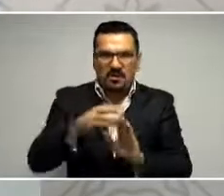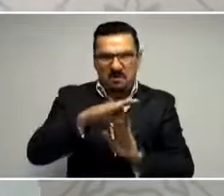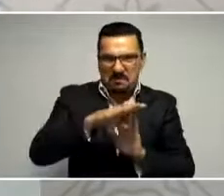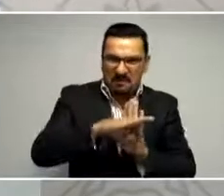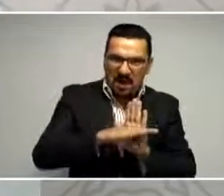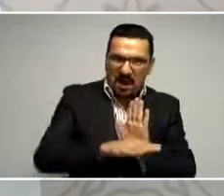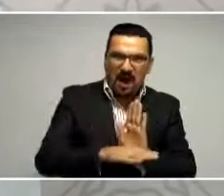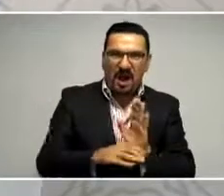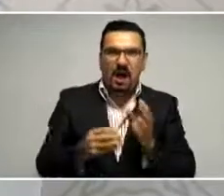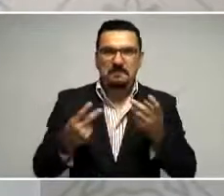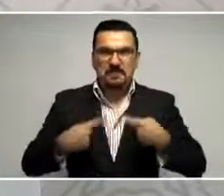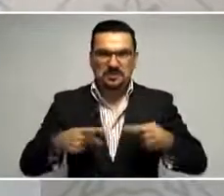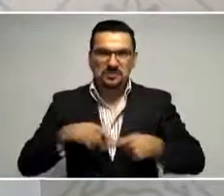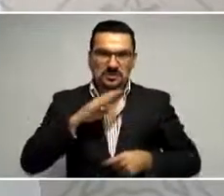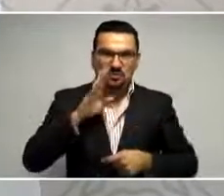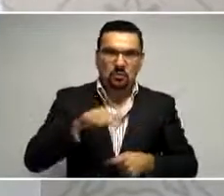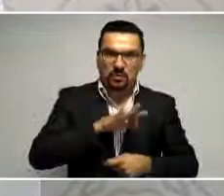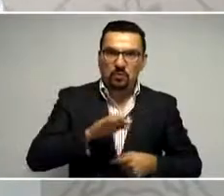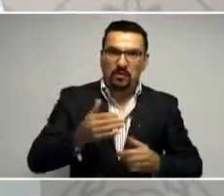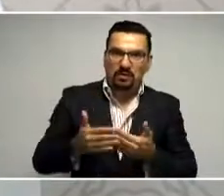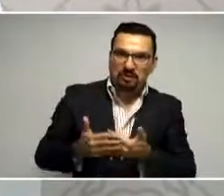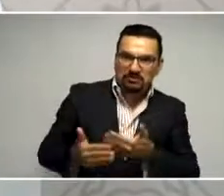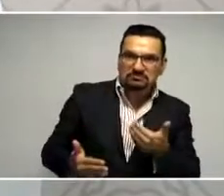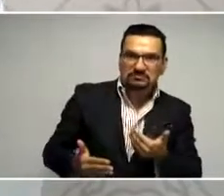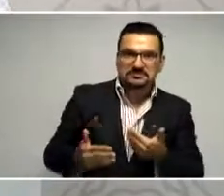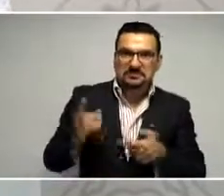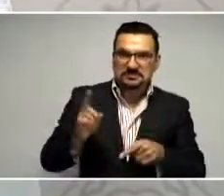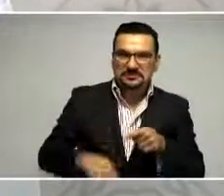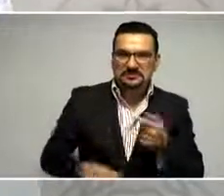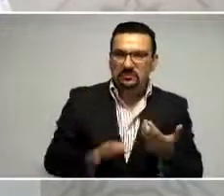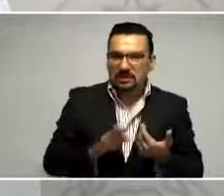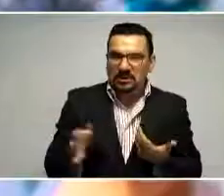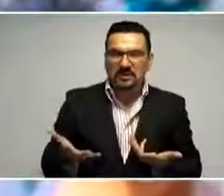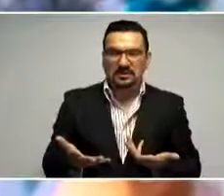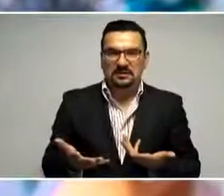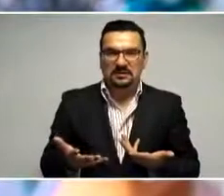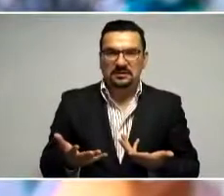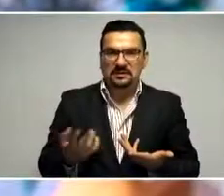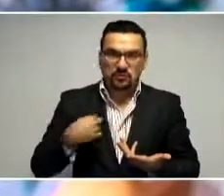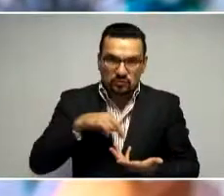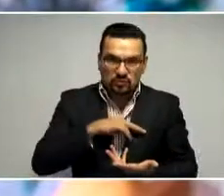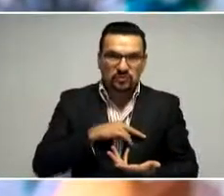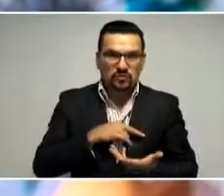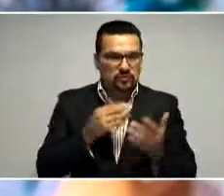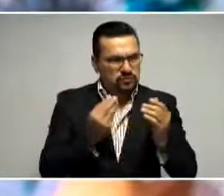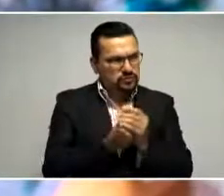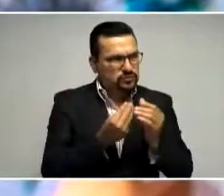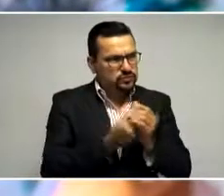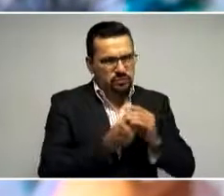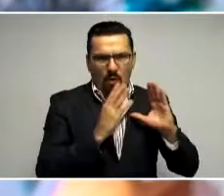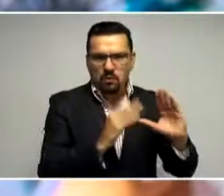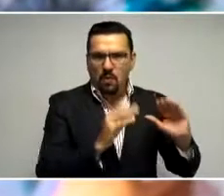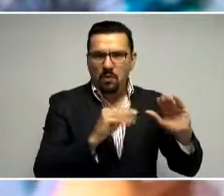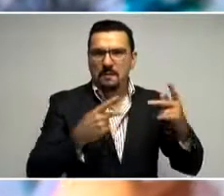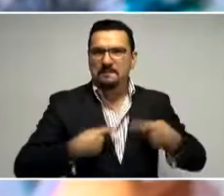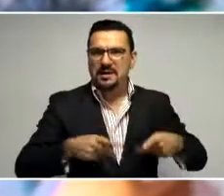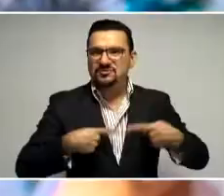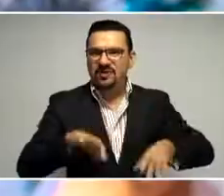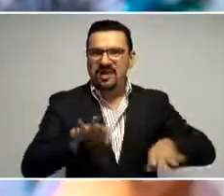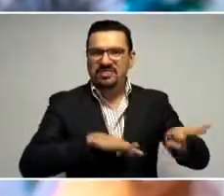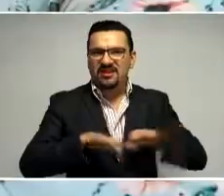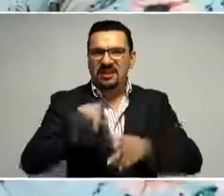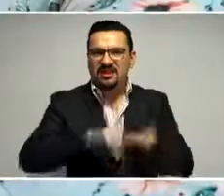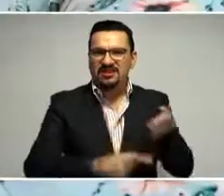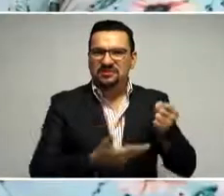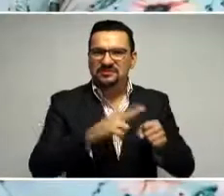las muertes evitables en estas comunidades, hemos capacitado al personal de salud